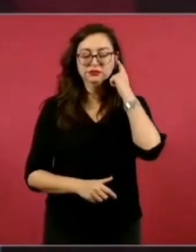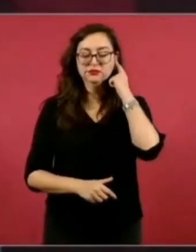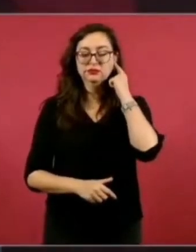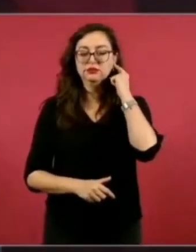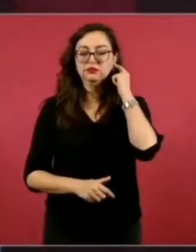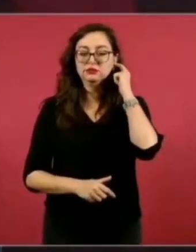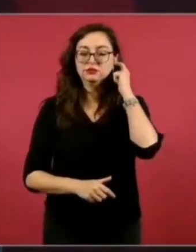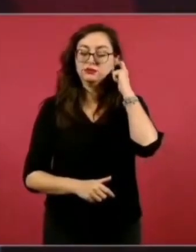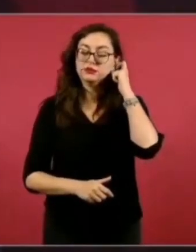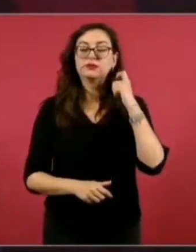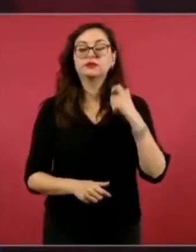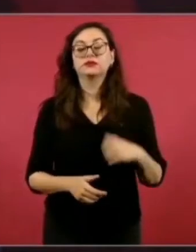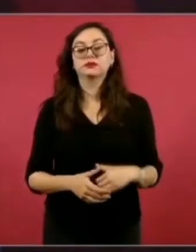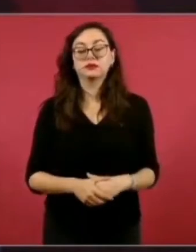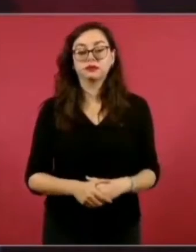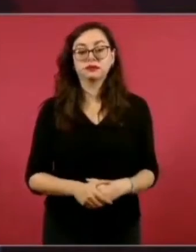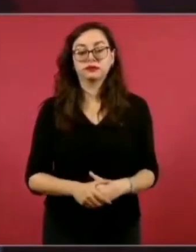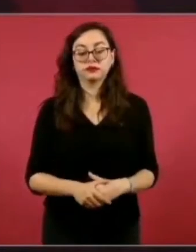Entonces,